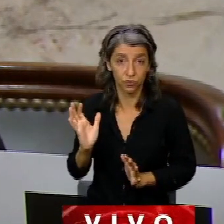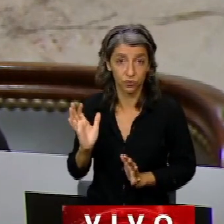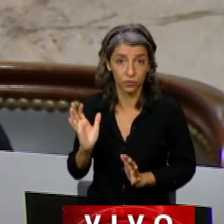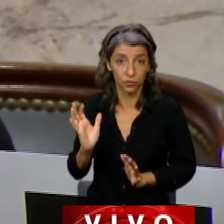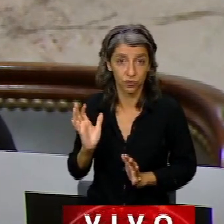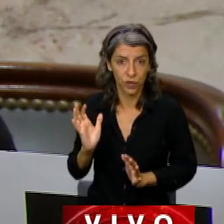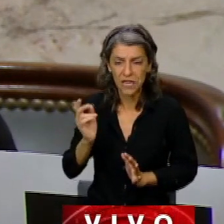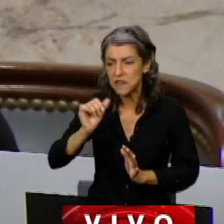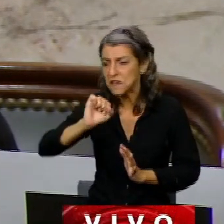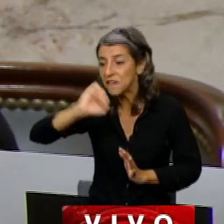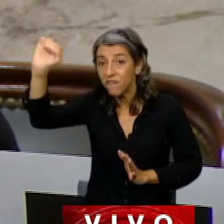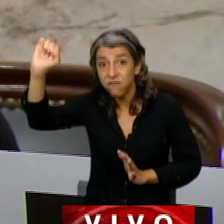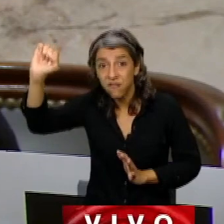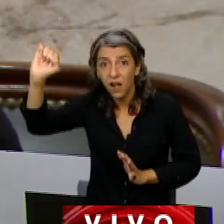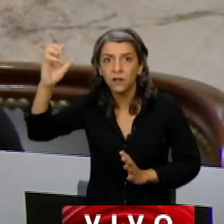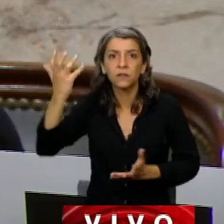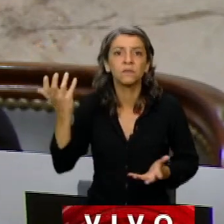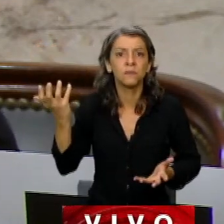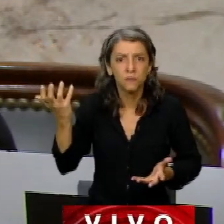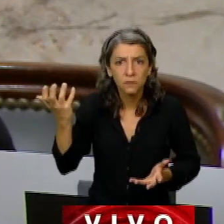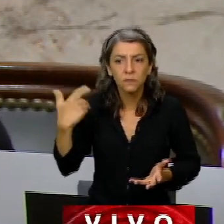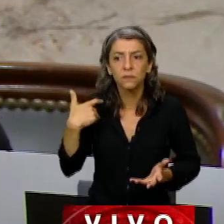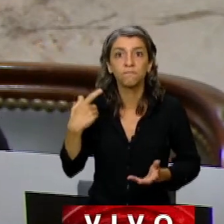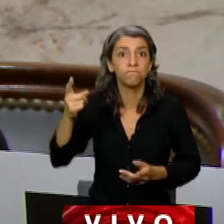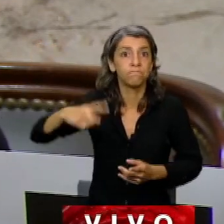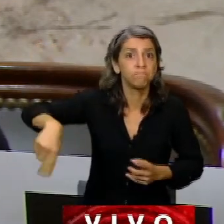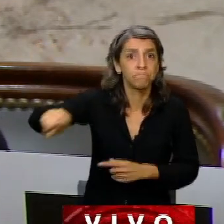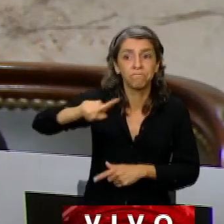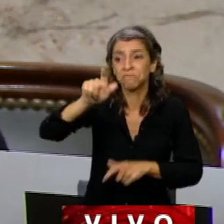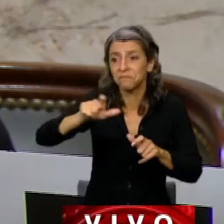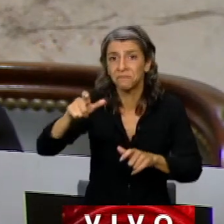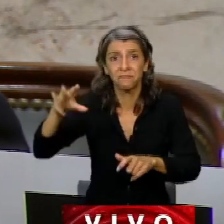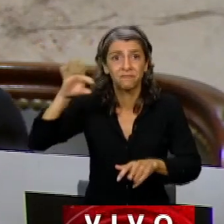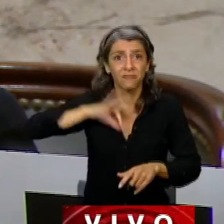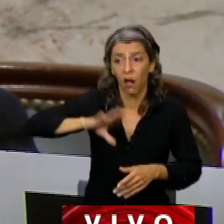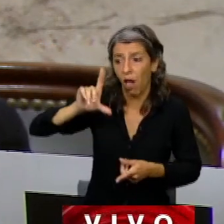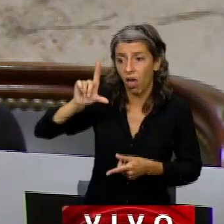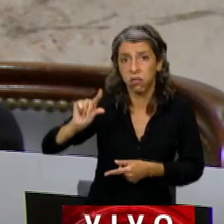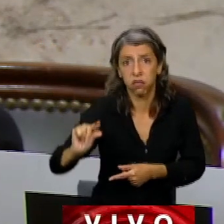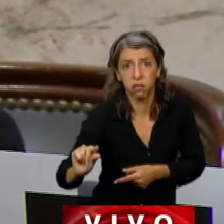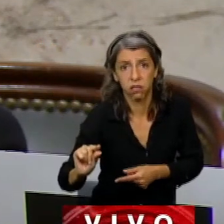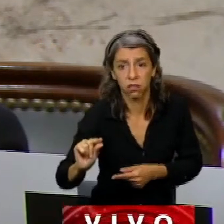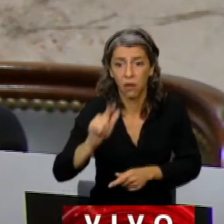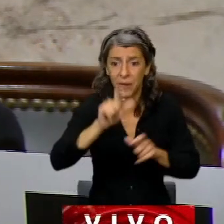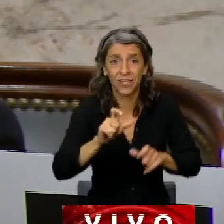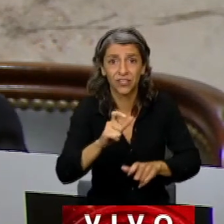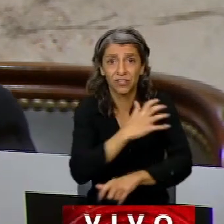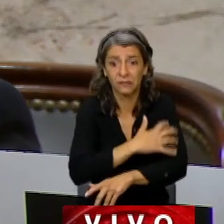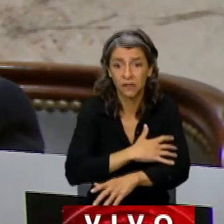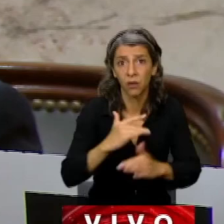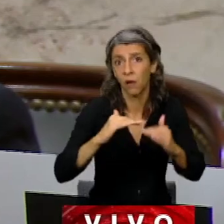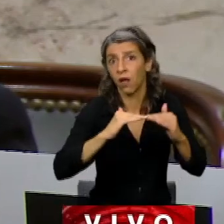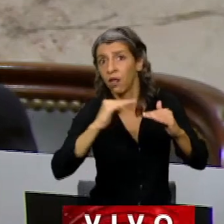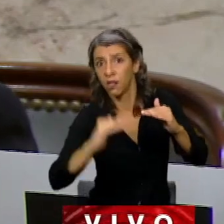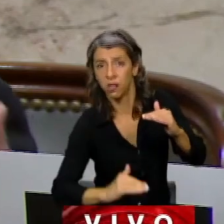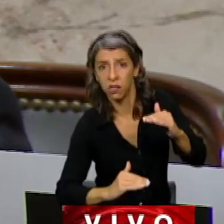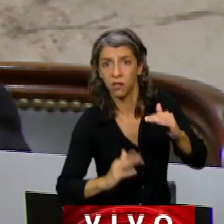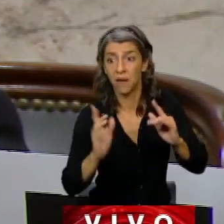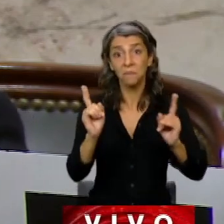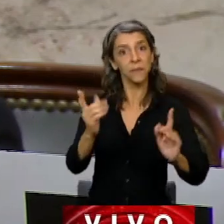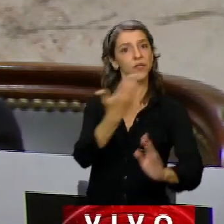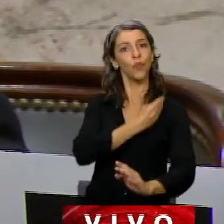inflación que genera redistribución del ingreso castigando a los más vulnerables, justamente un gobierno que se